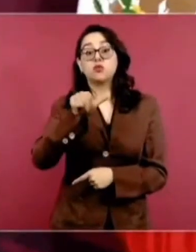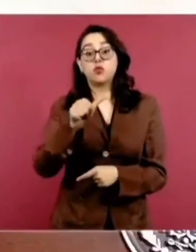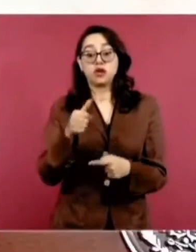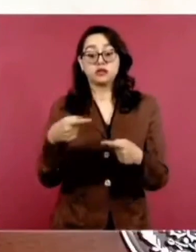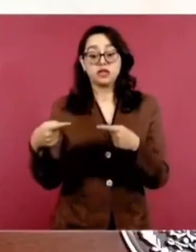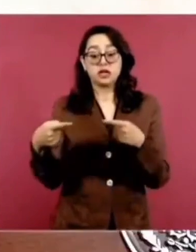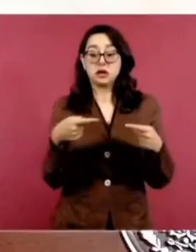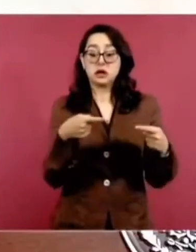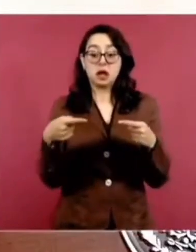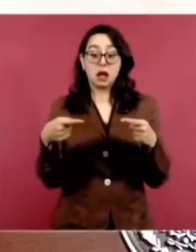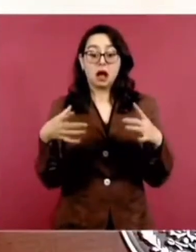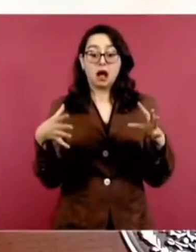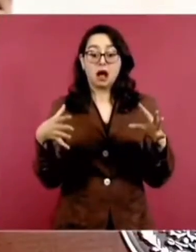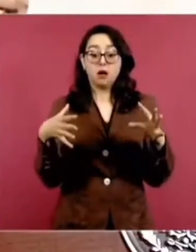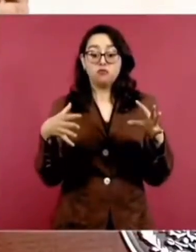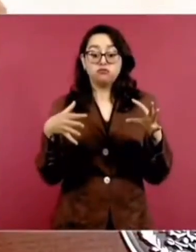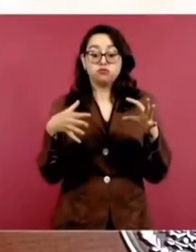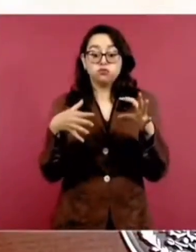Y entonces